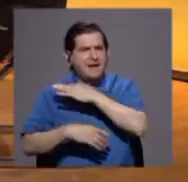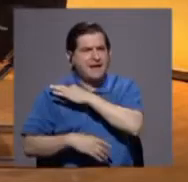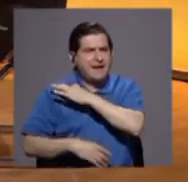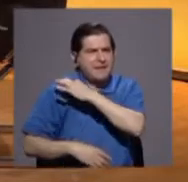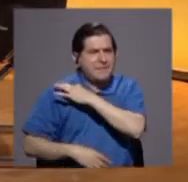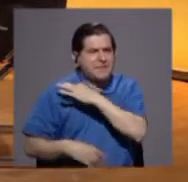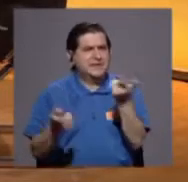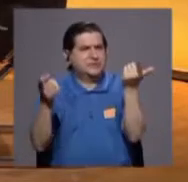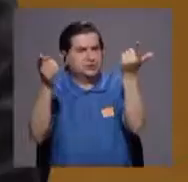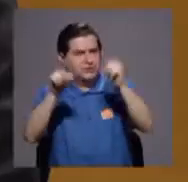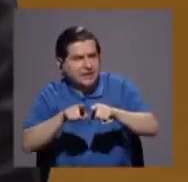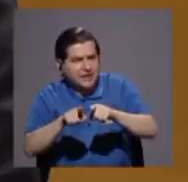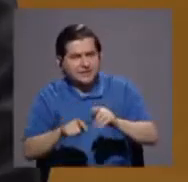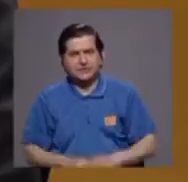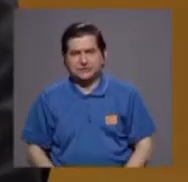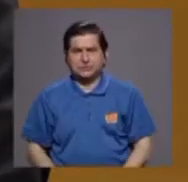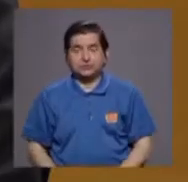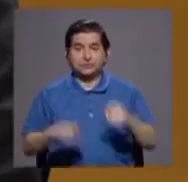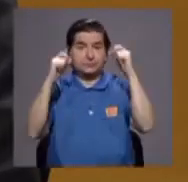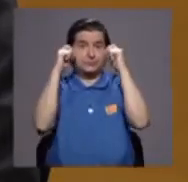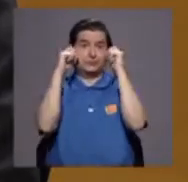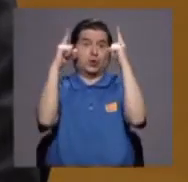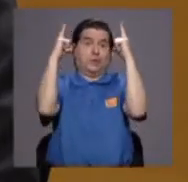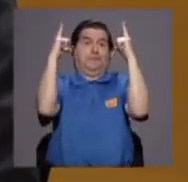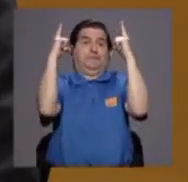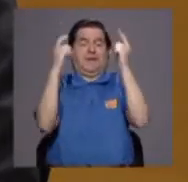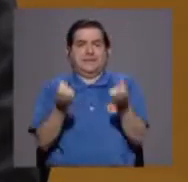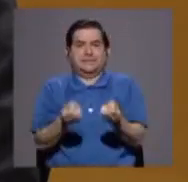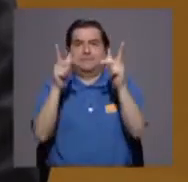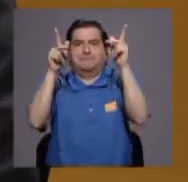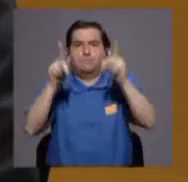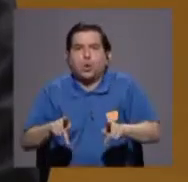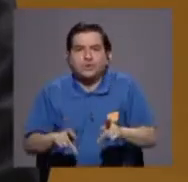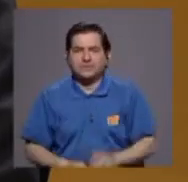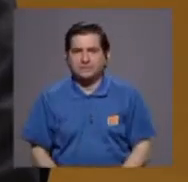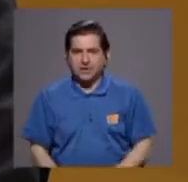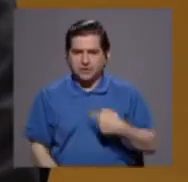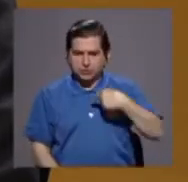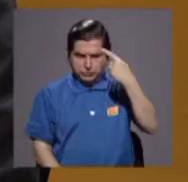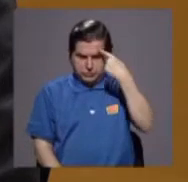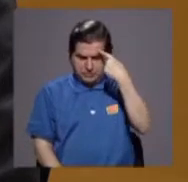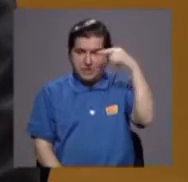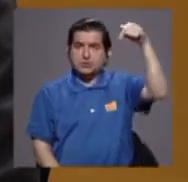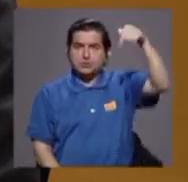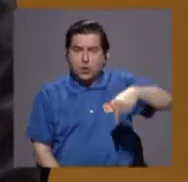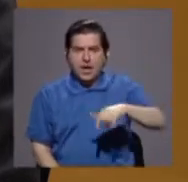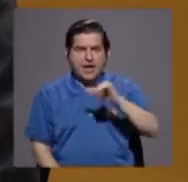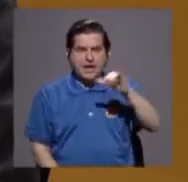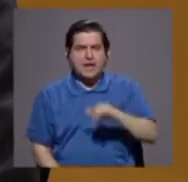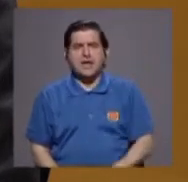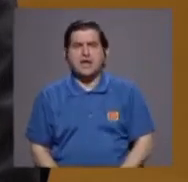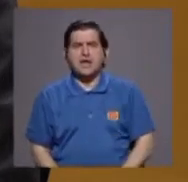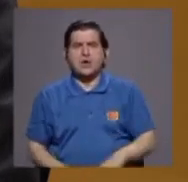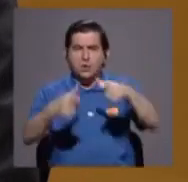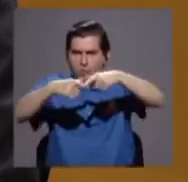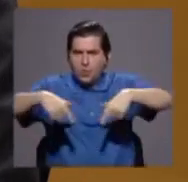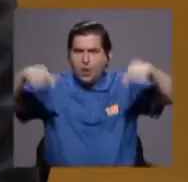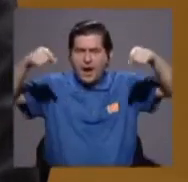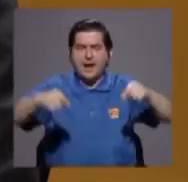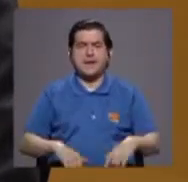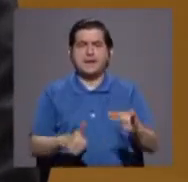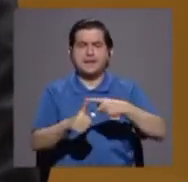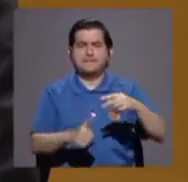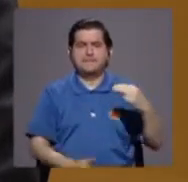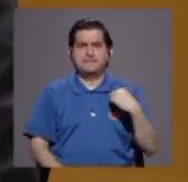el hecho de que, para sorpresa de muchos, imagino que tanto aquí como en Japón, el